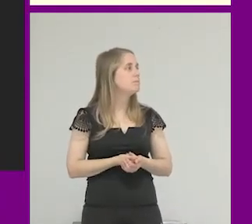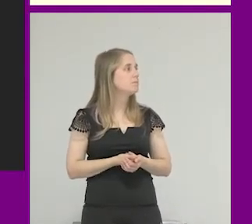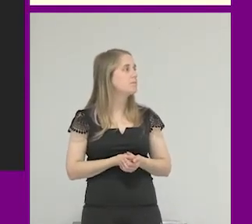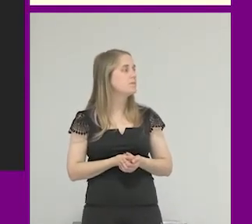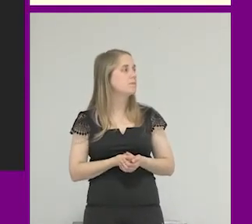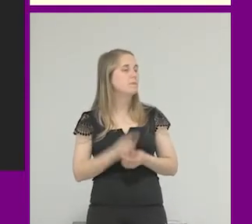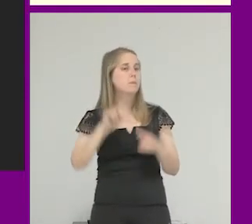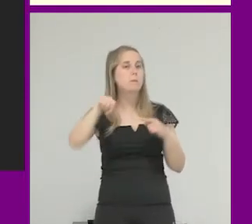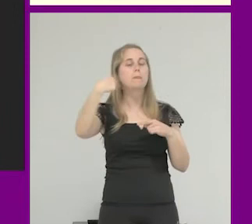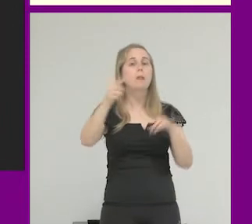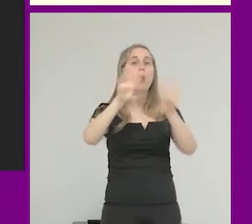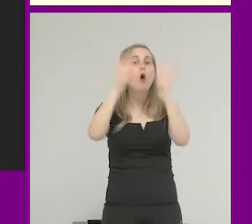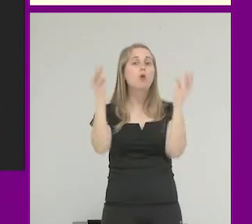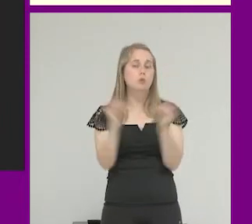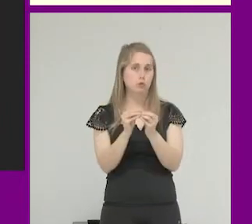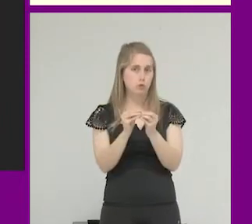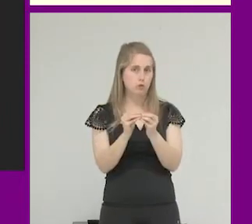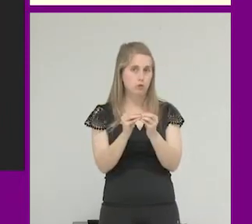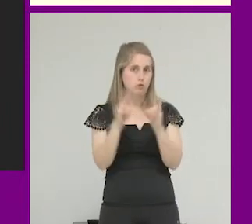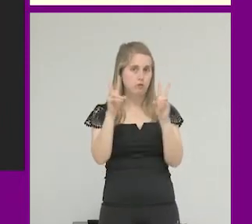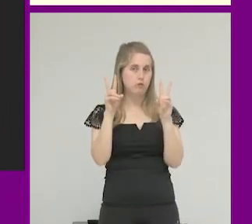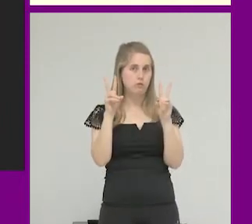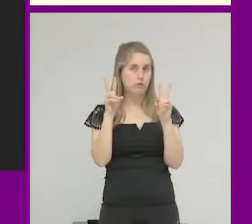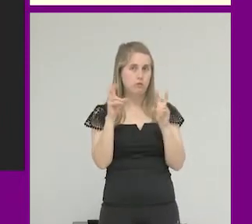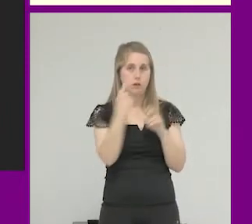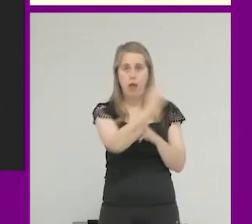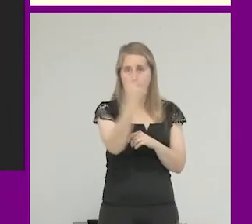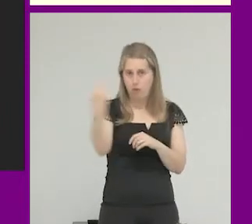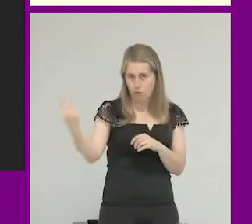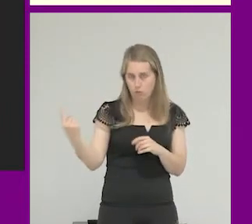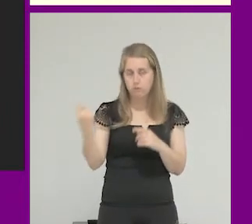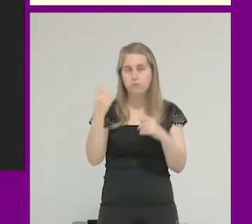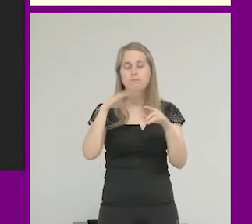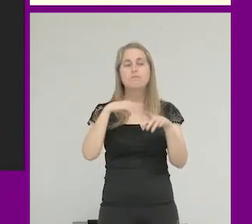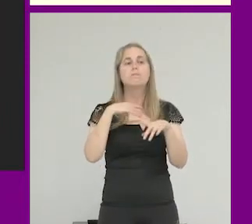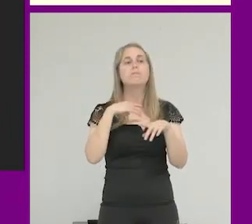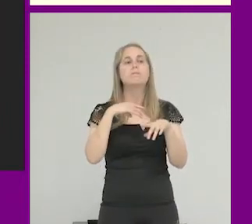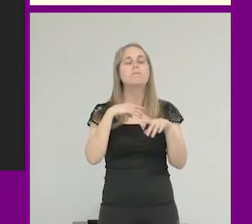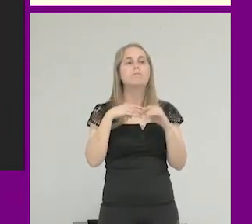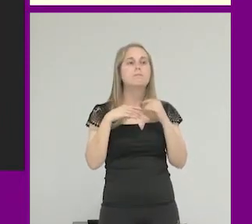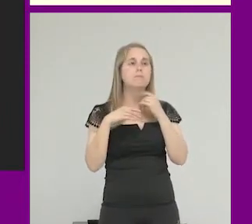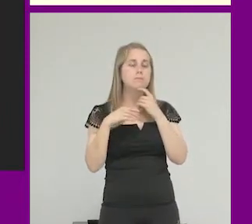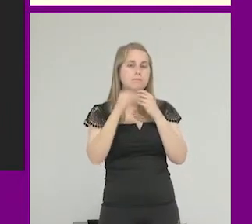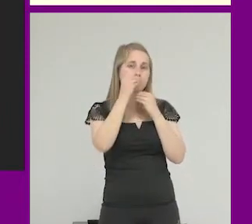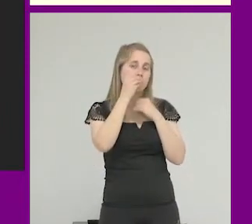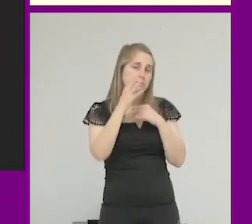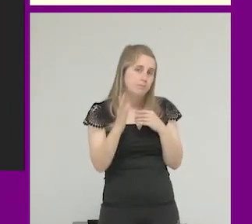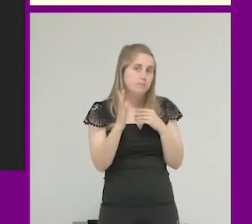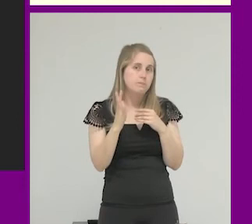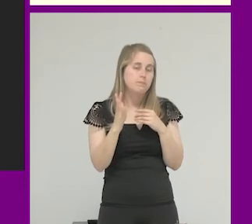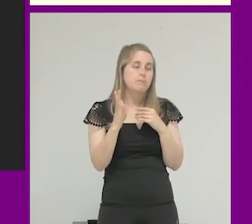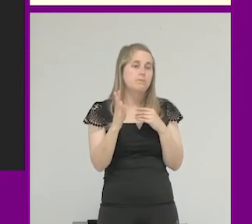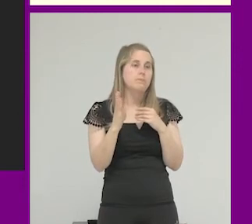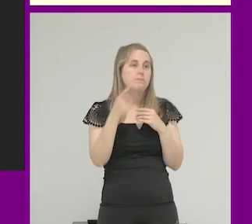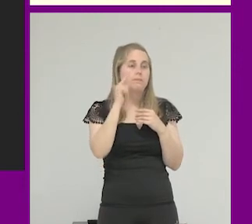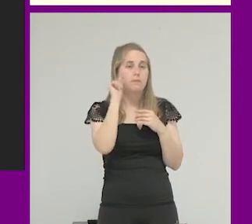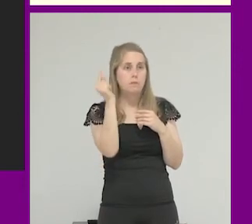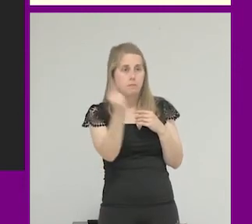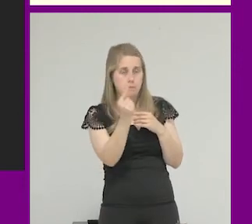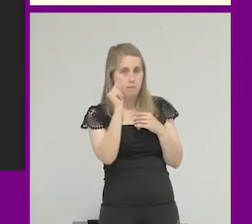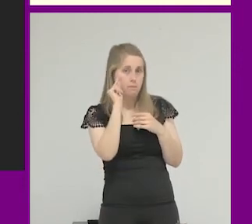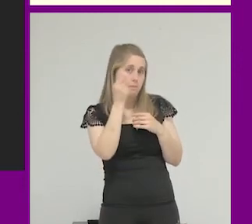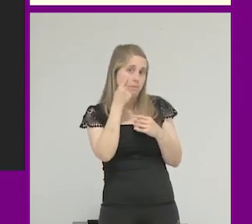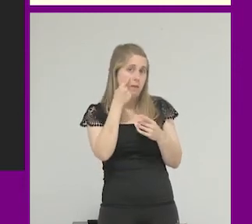eta gero ondorio bat material bakoitzeko. Eta bueno, ba, ikusteko zein